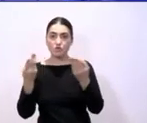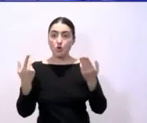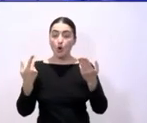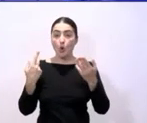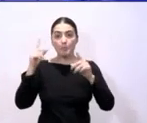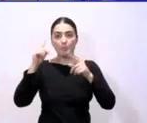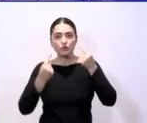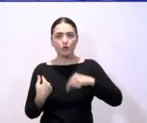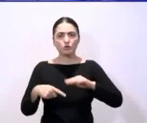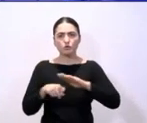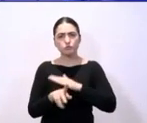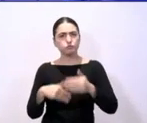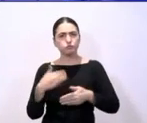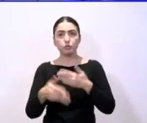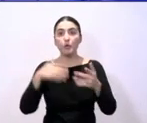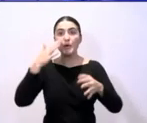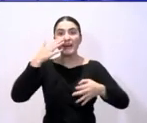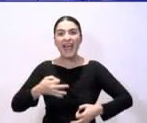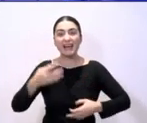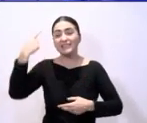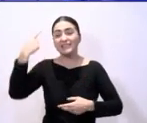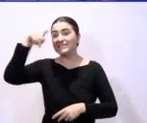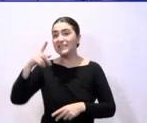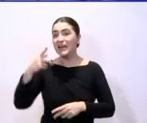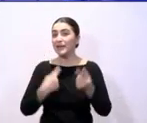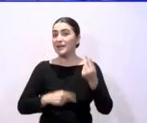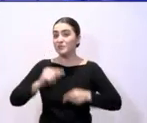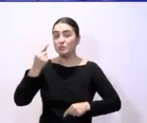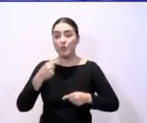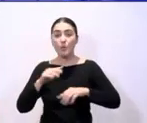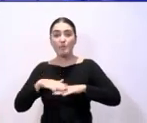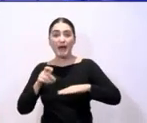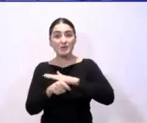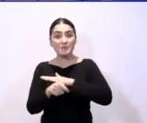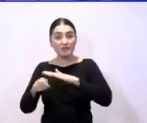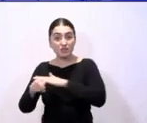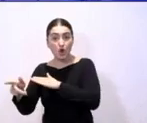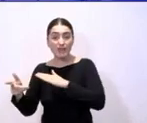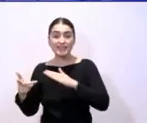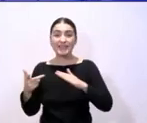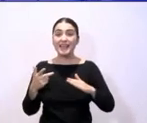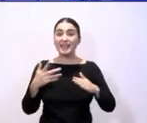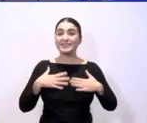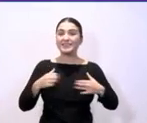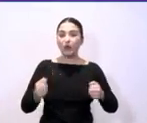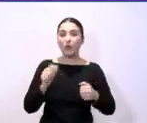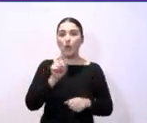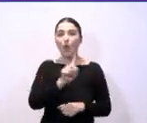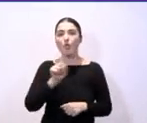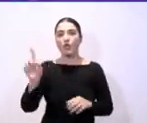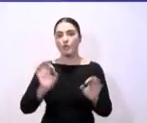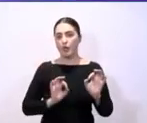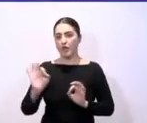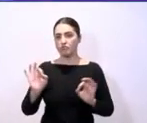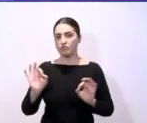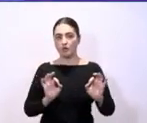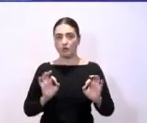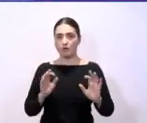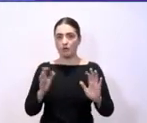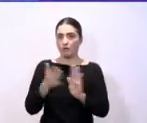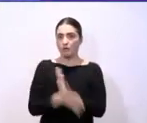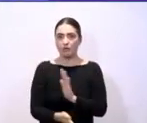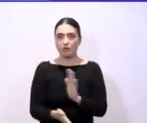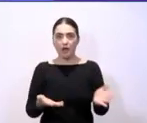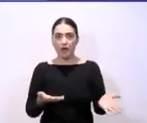llevan ejecutado en materia de inversiones en salud? El 11%. ¿Será que se va a acabar ahora